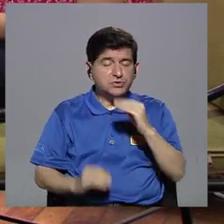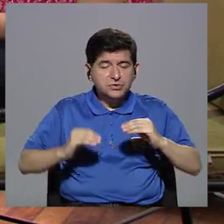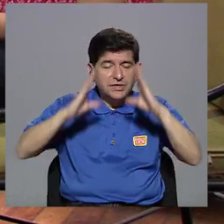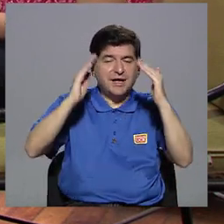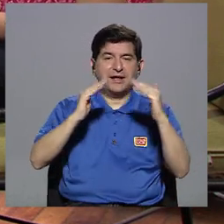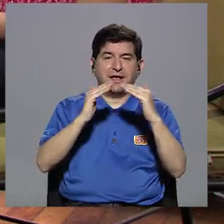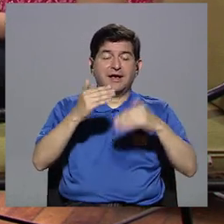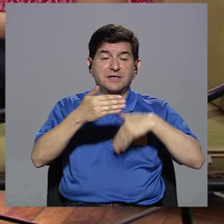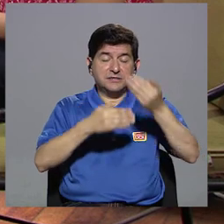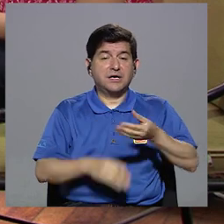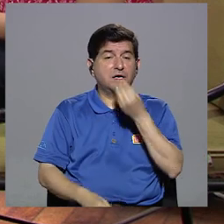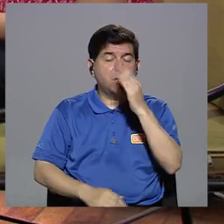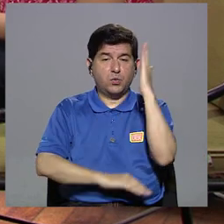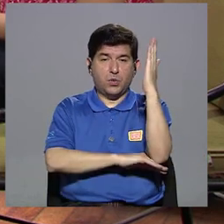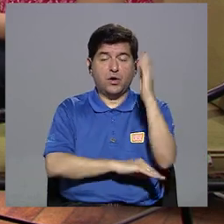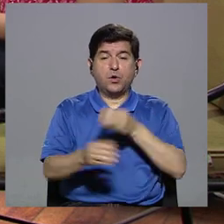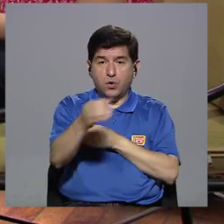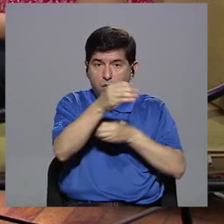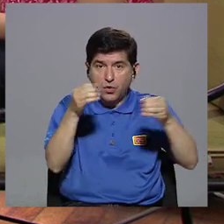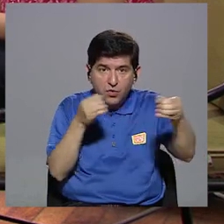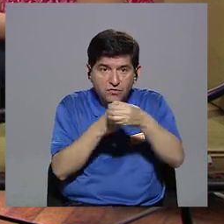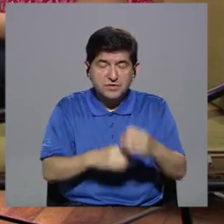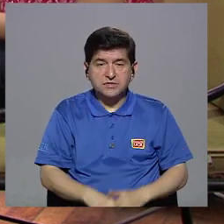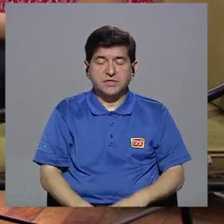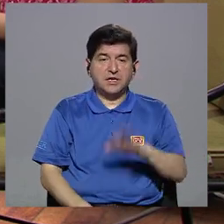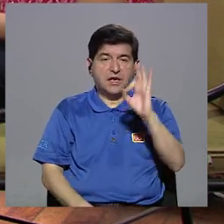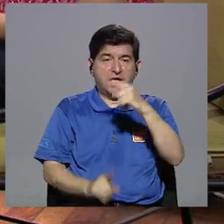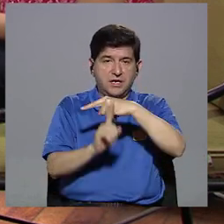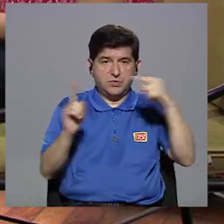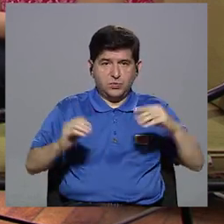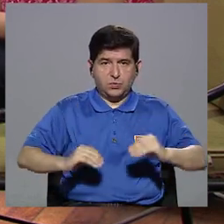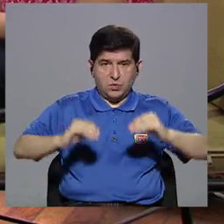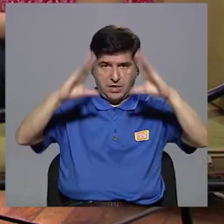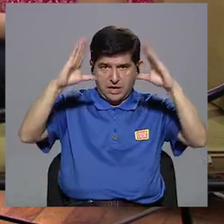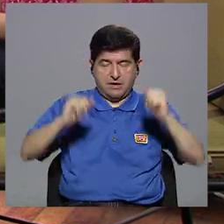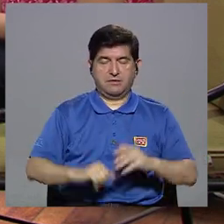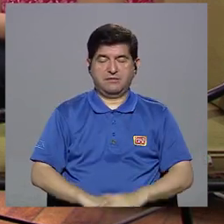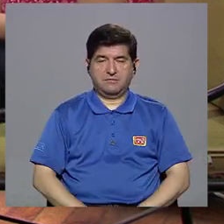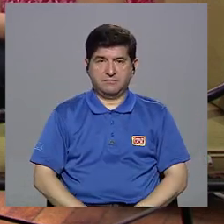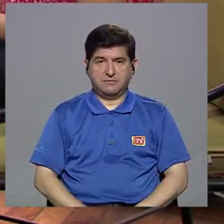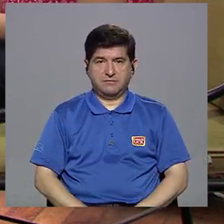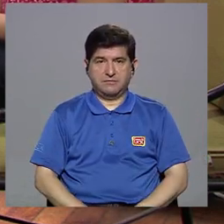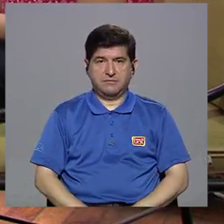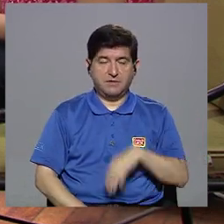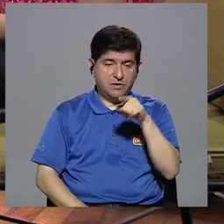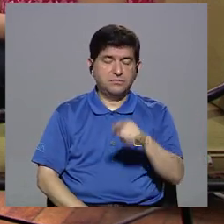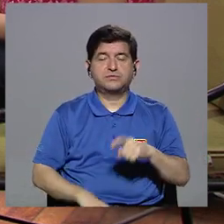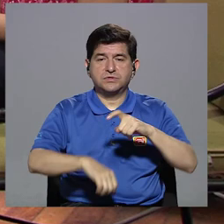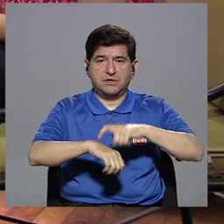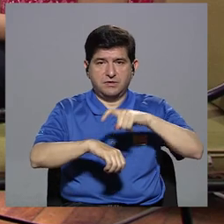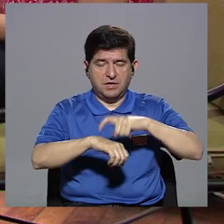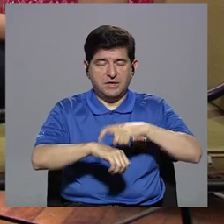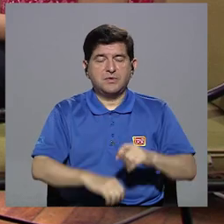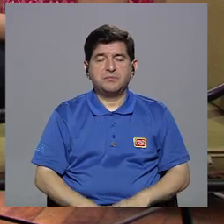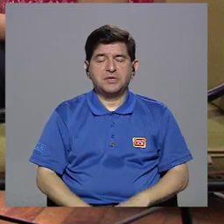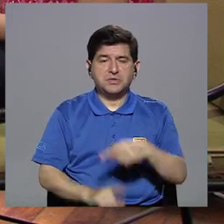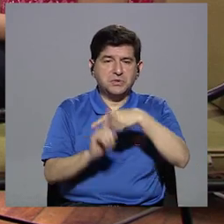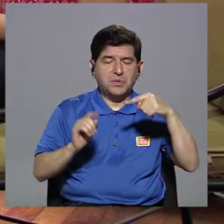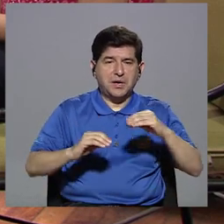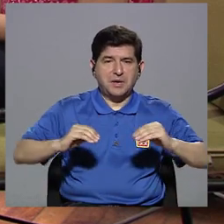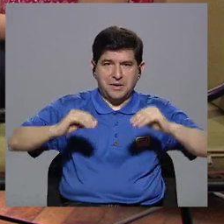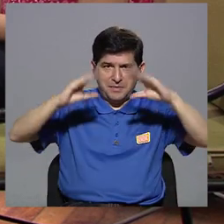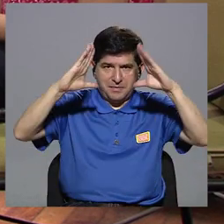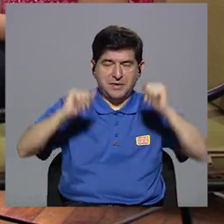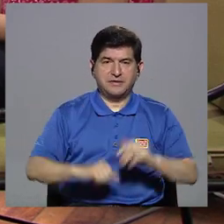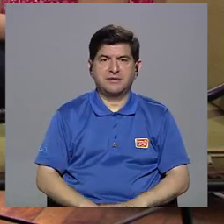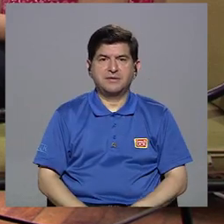en la casa y luego almorzar en la oficina a las nueve y media de la mañana en el descanso de la media